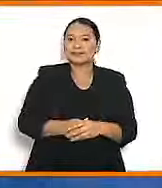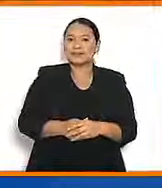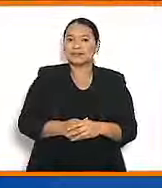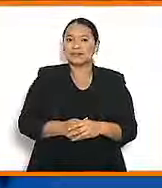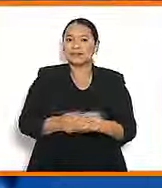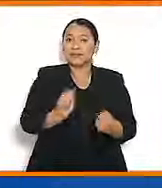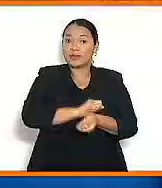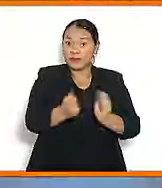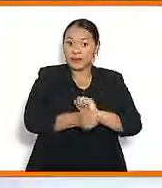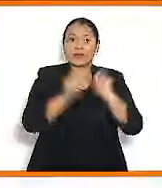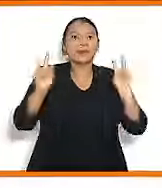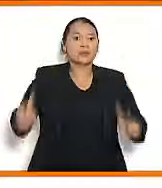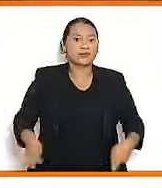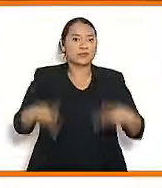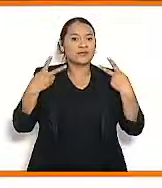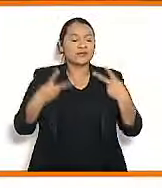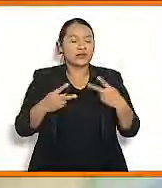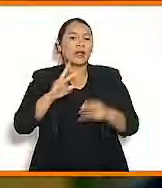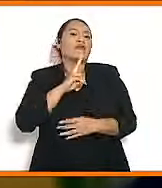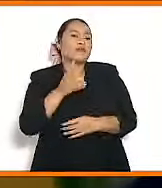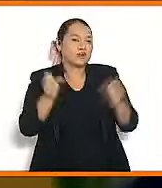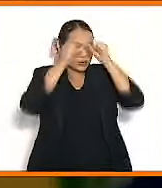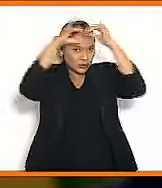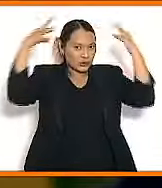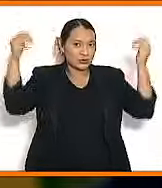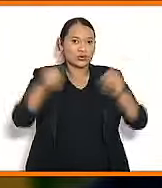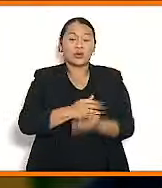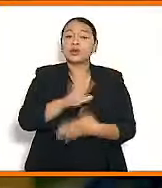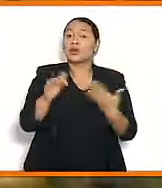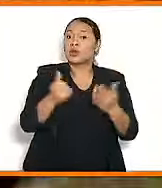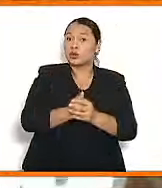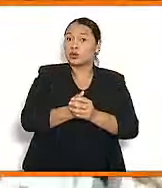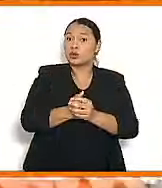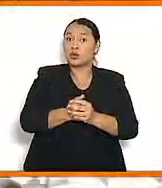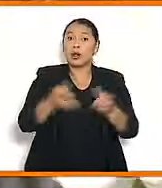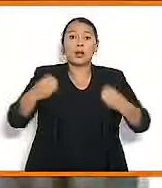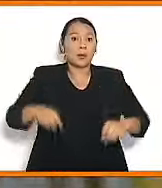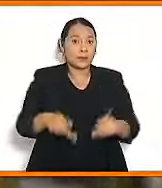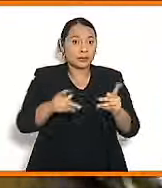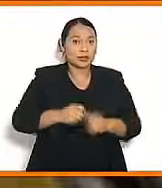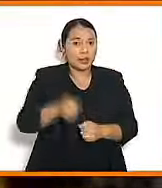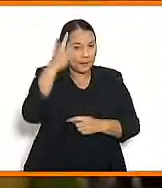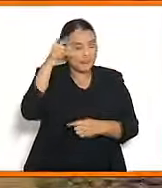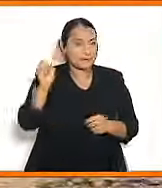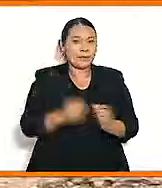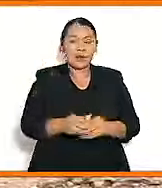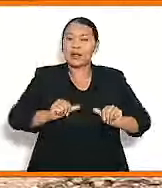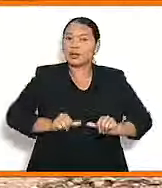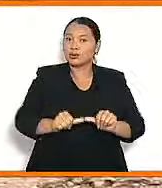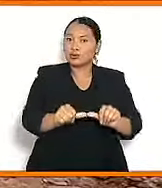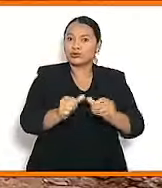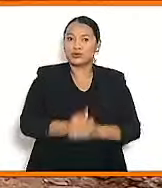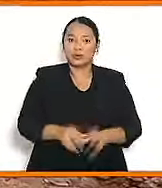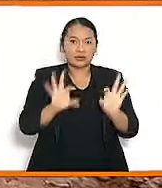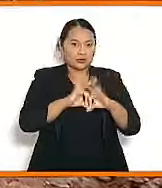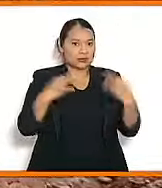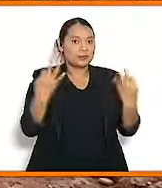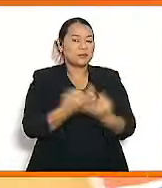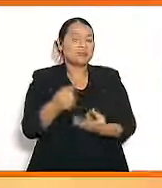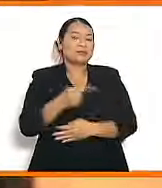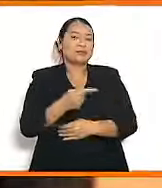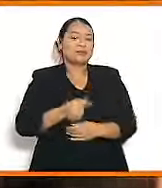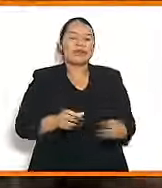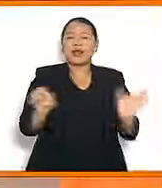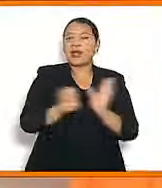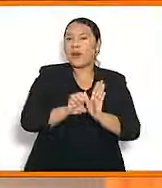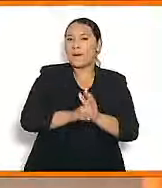Cambiar vidas, cumplir sueños y gestionar los recursos necesarios para sacar adelante a sus seres queridos fueron las razones que Osman Castellanos